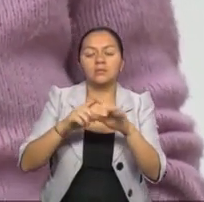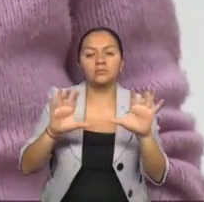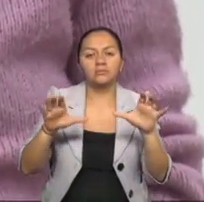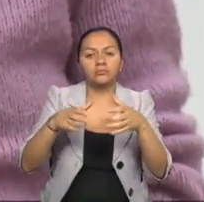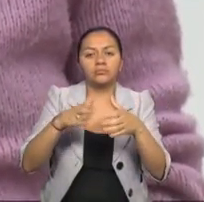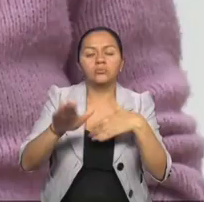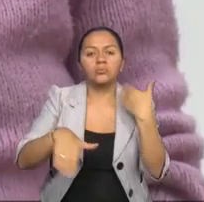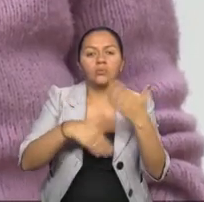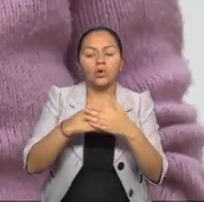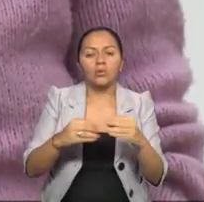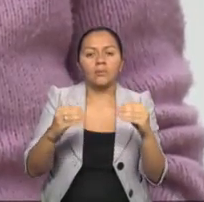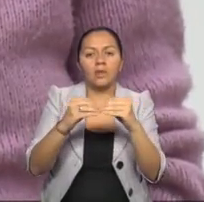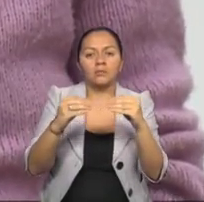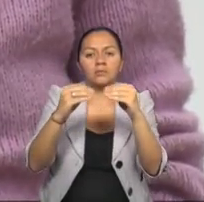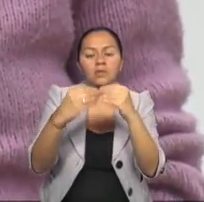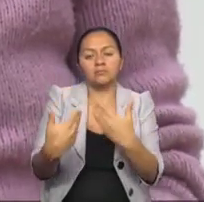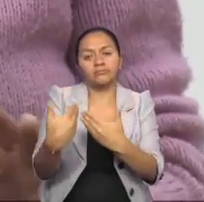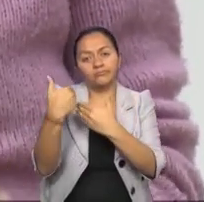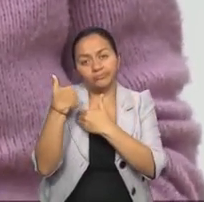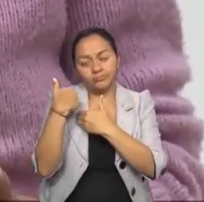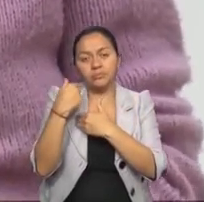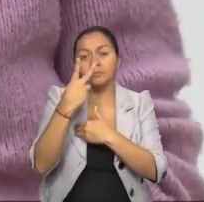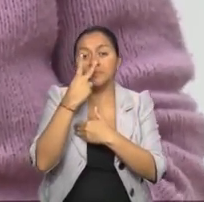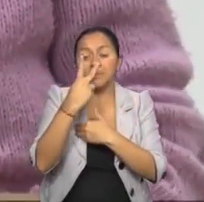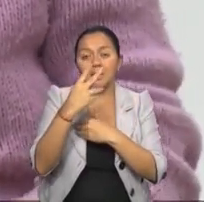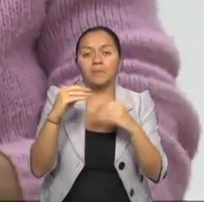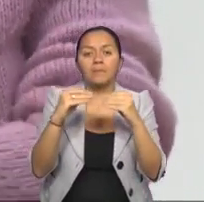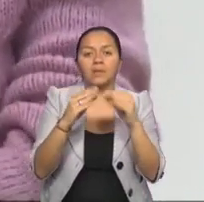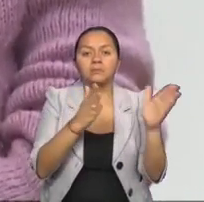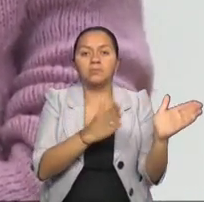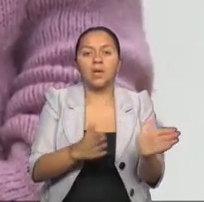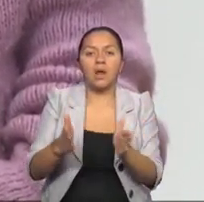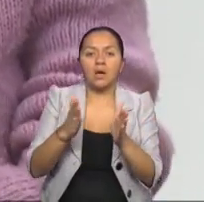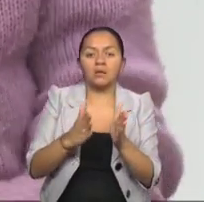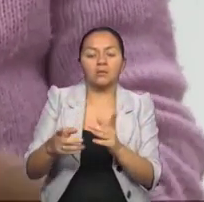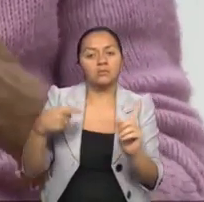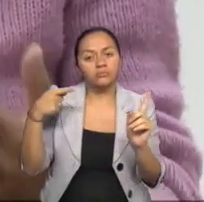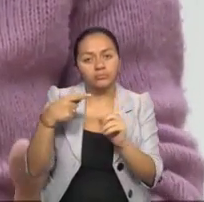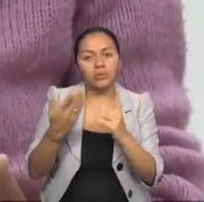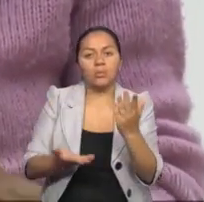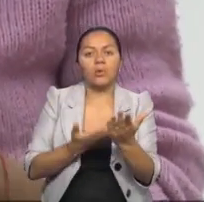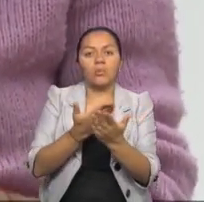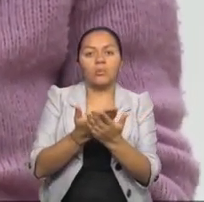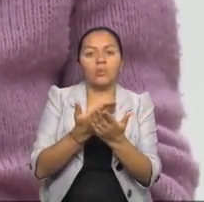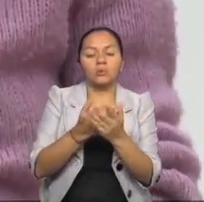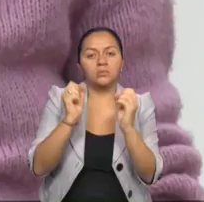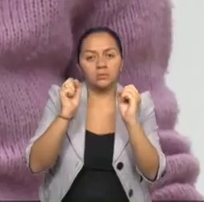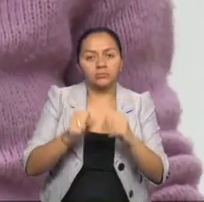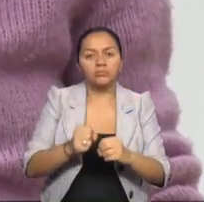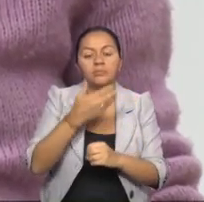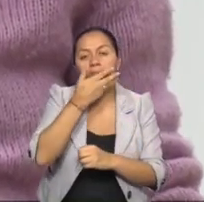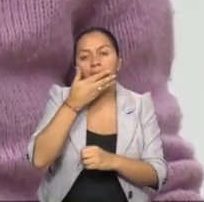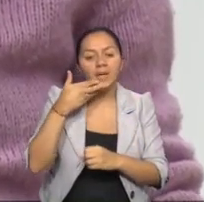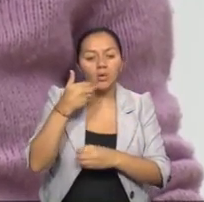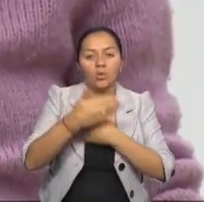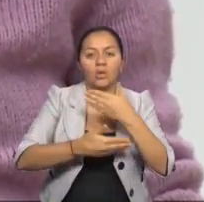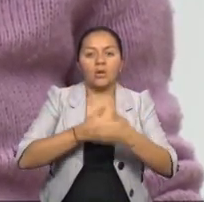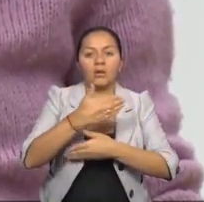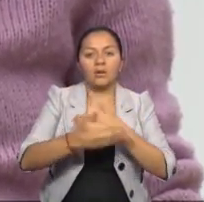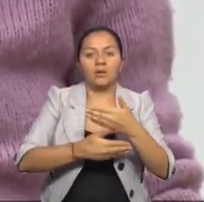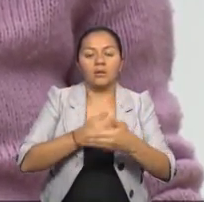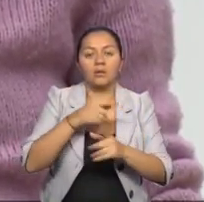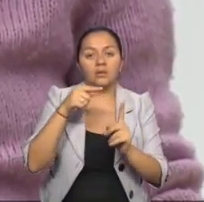desde sus creencias y vamos viendo qué acciones son las que proponen para poder mejorar todos sus